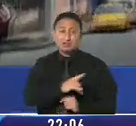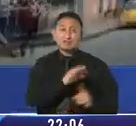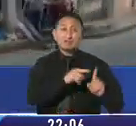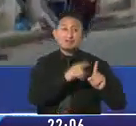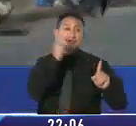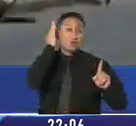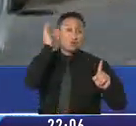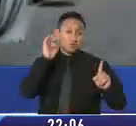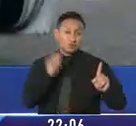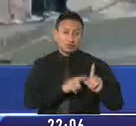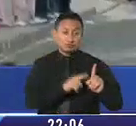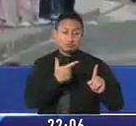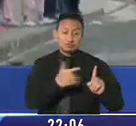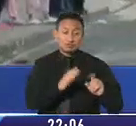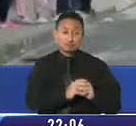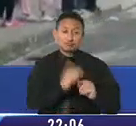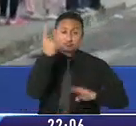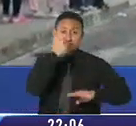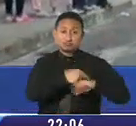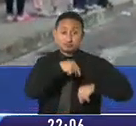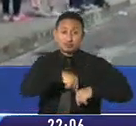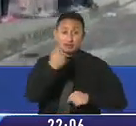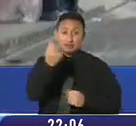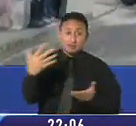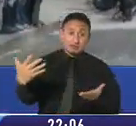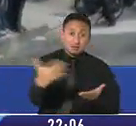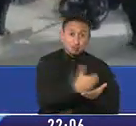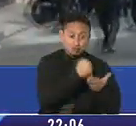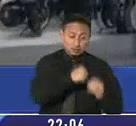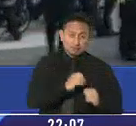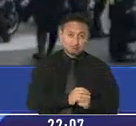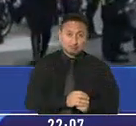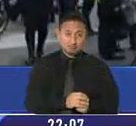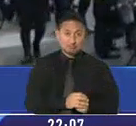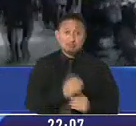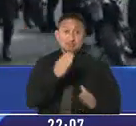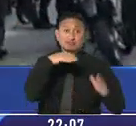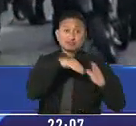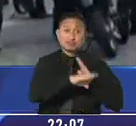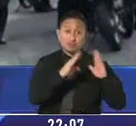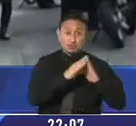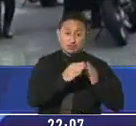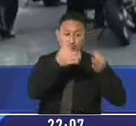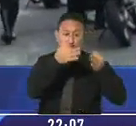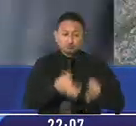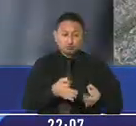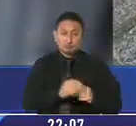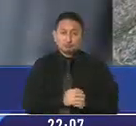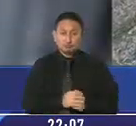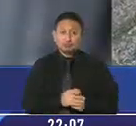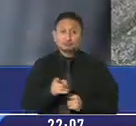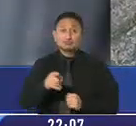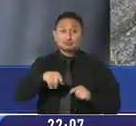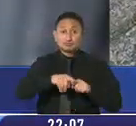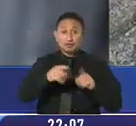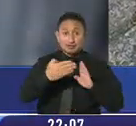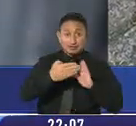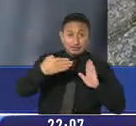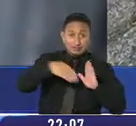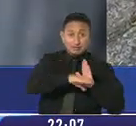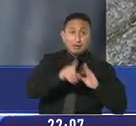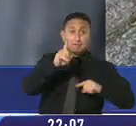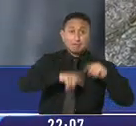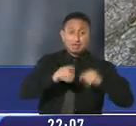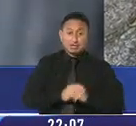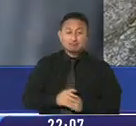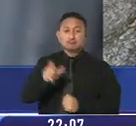y esperaron que termine la jornada de recaudación para sorprenderla antes que ingrese a casa. Cuando estaba por abrir la puerta, en compañía de una